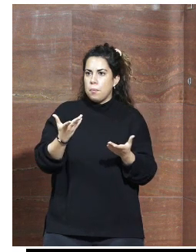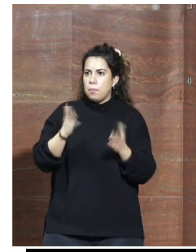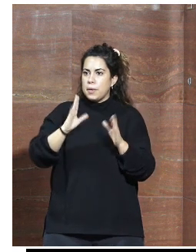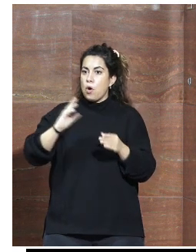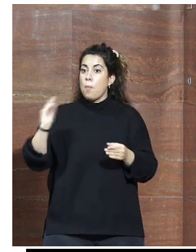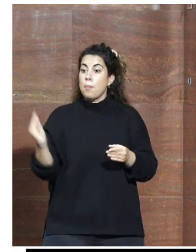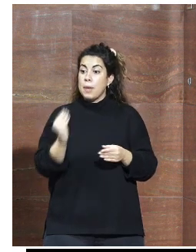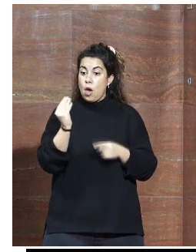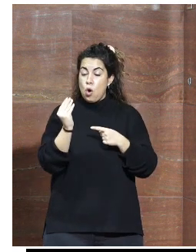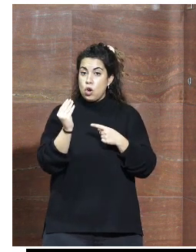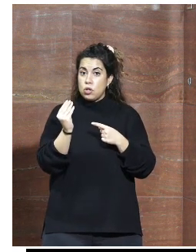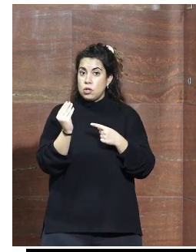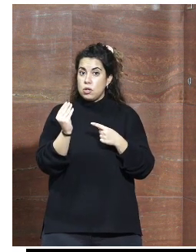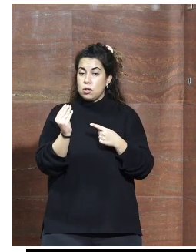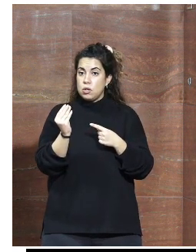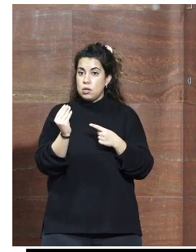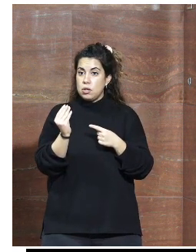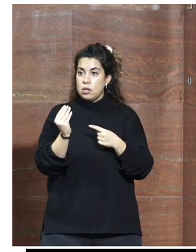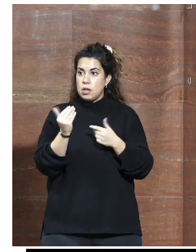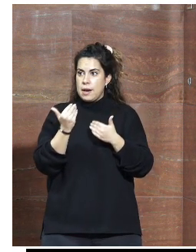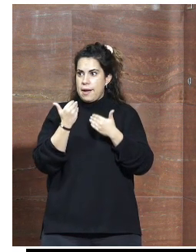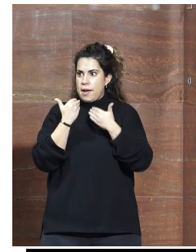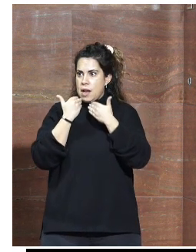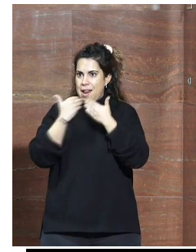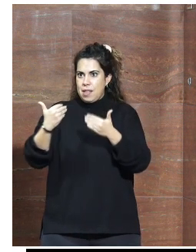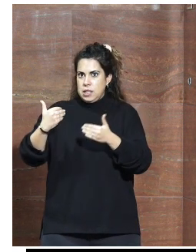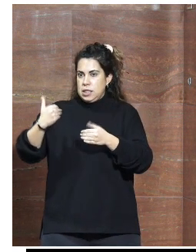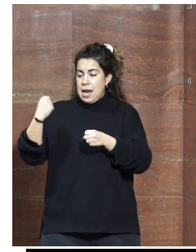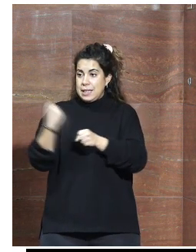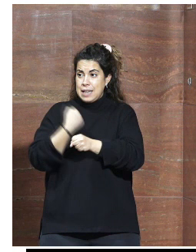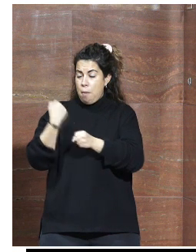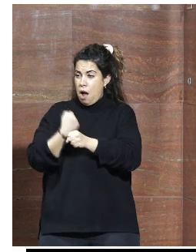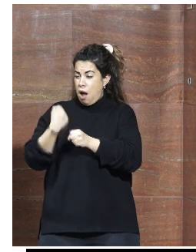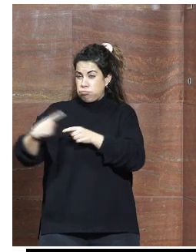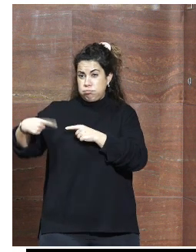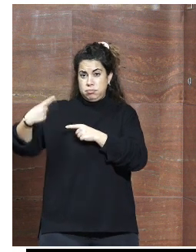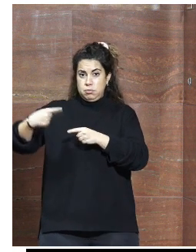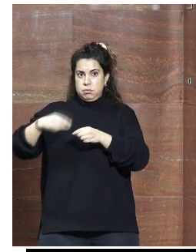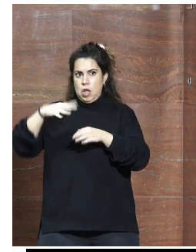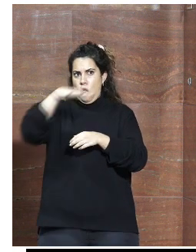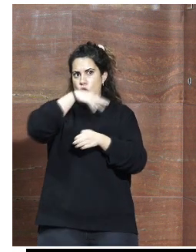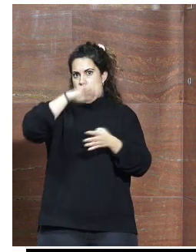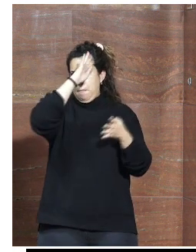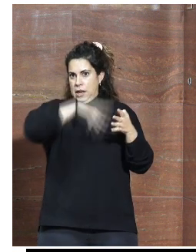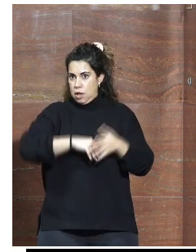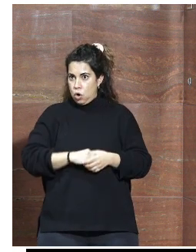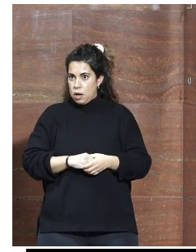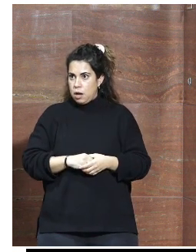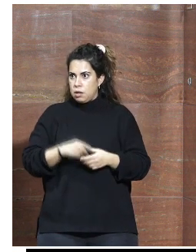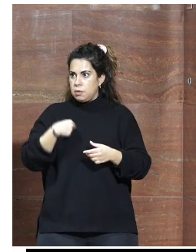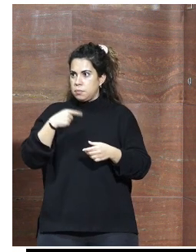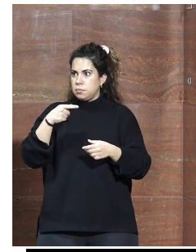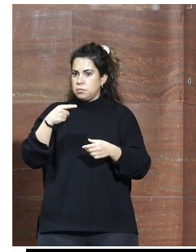el trabajo casi a diario que tenemos en Barcelona, ¿no? Que además tiene un poder asociativo muy grande,